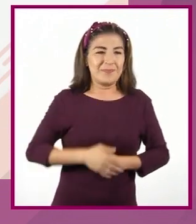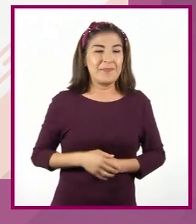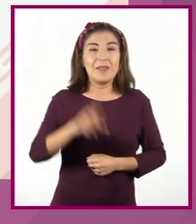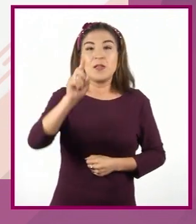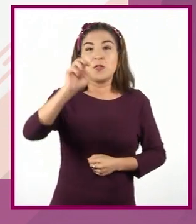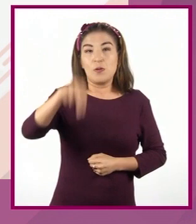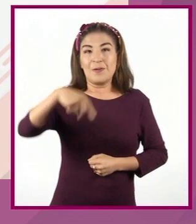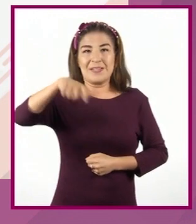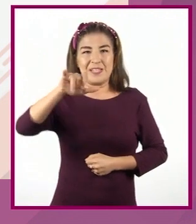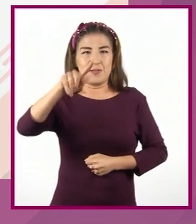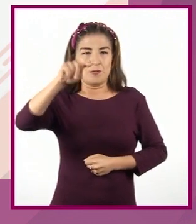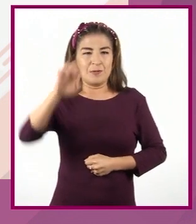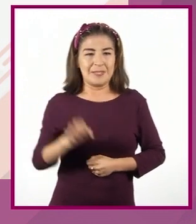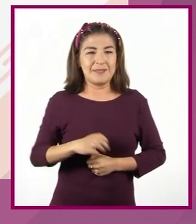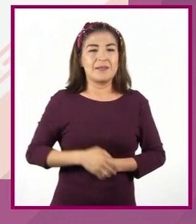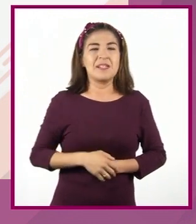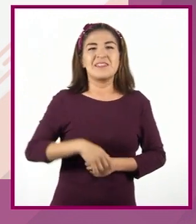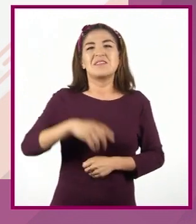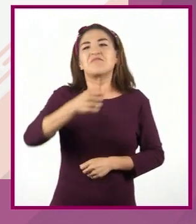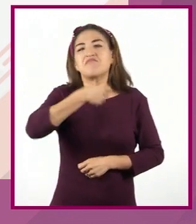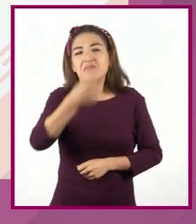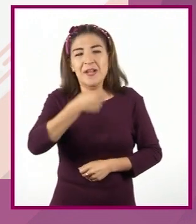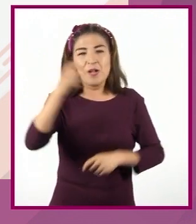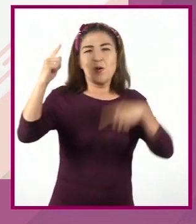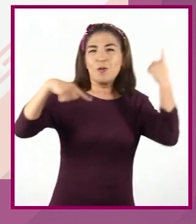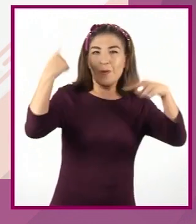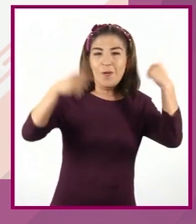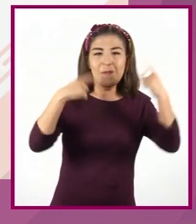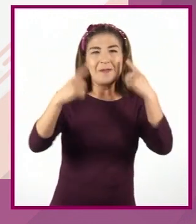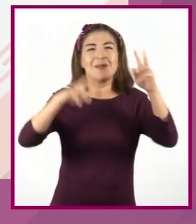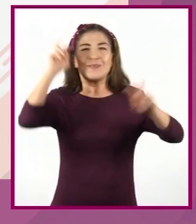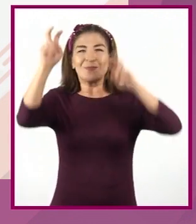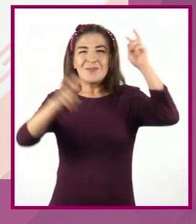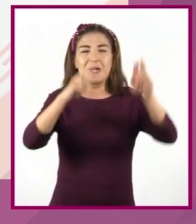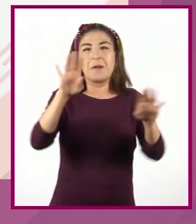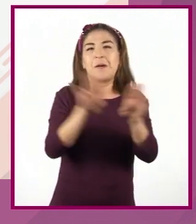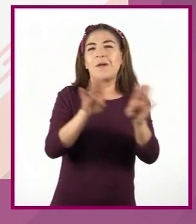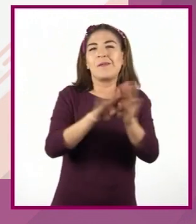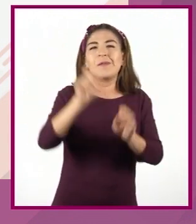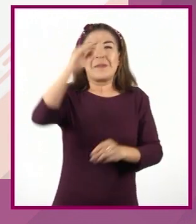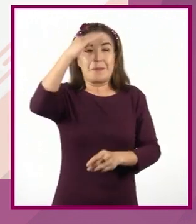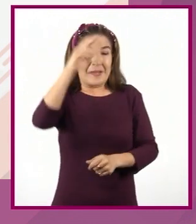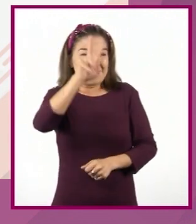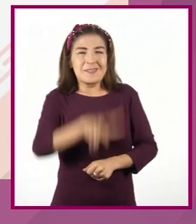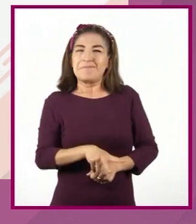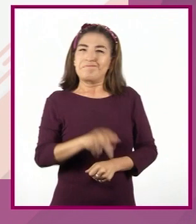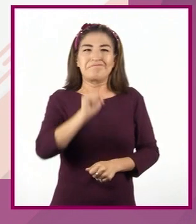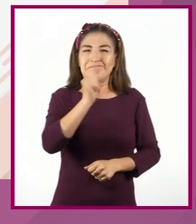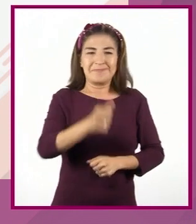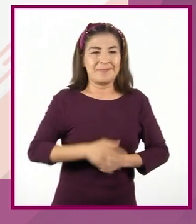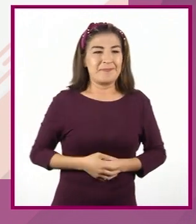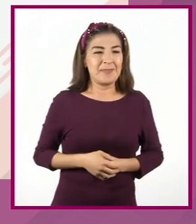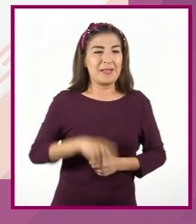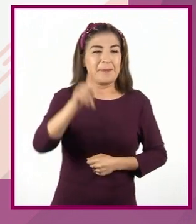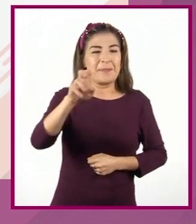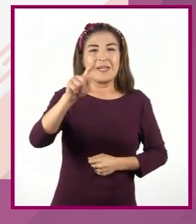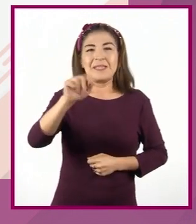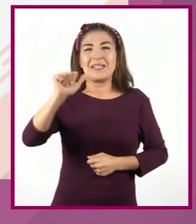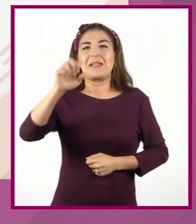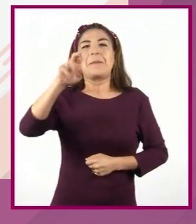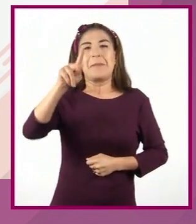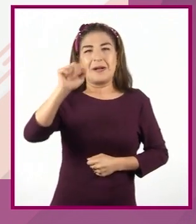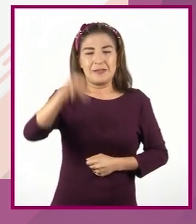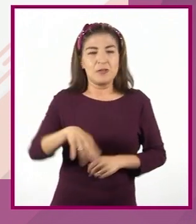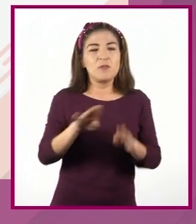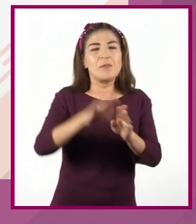Quijote, vejez, locura, aventuras, falsa noción de la realidad. Peter Pan, falta de